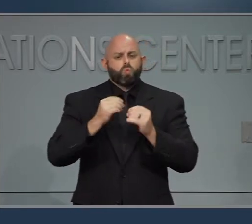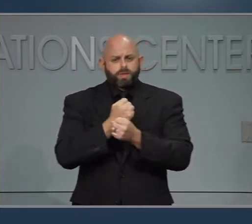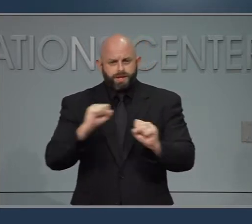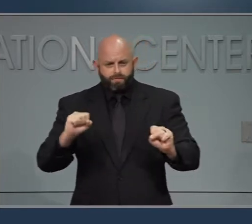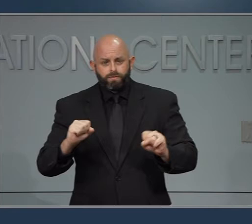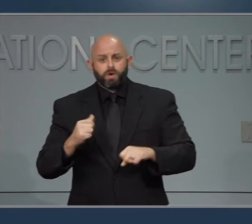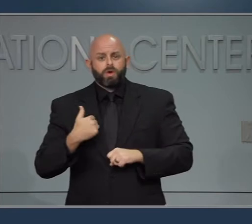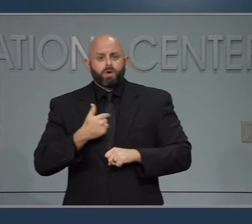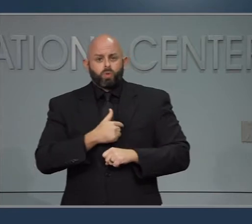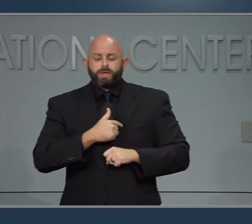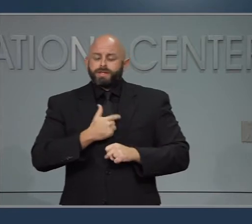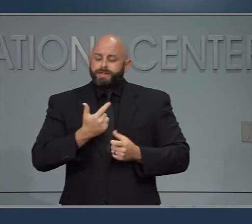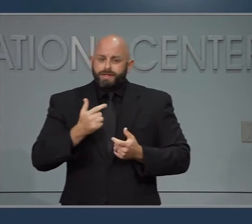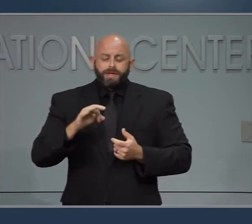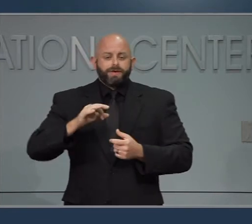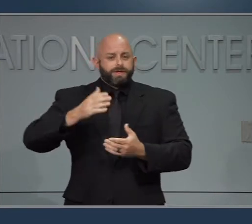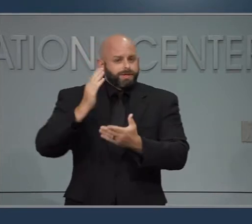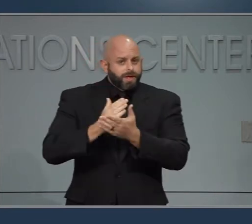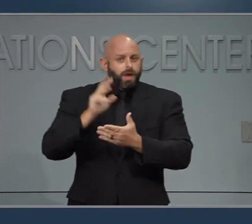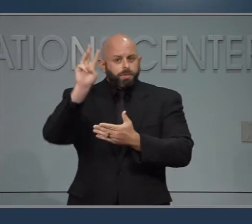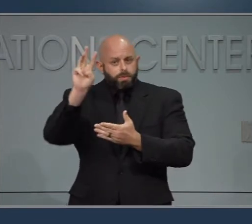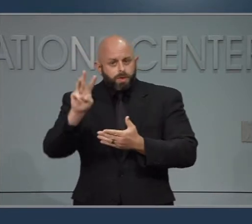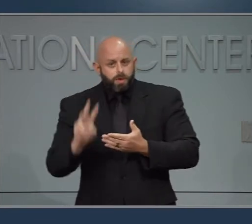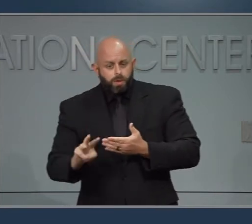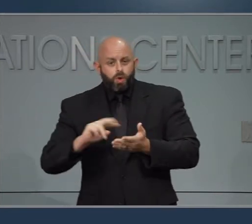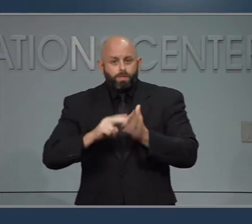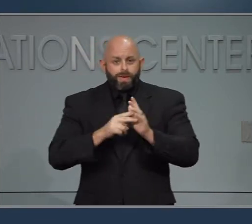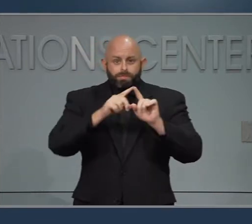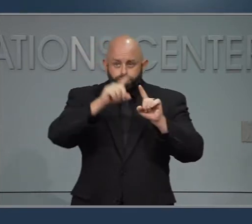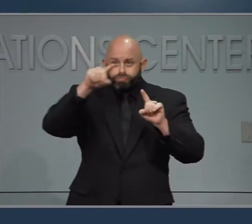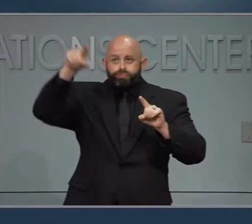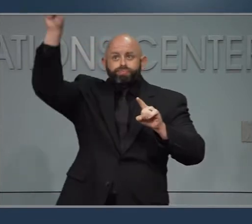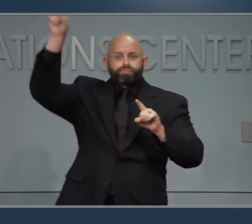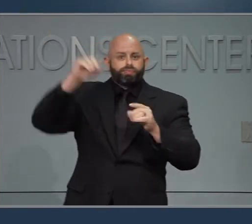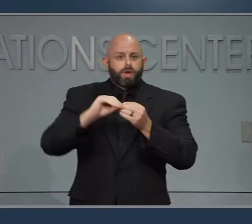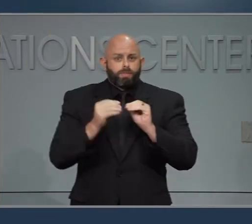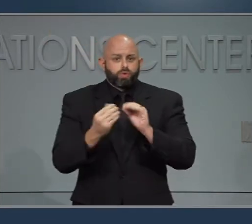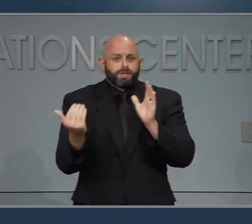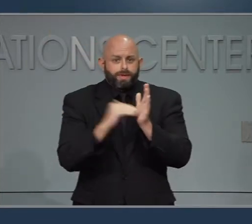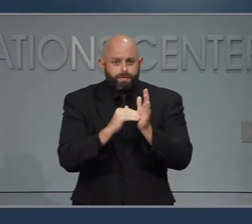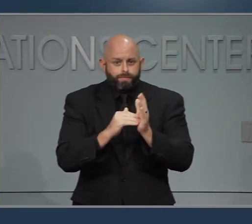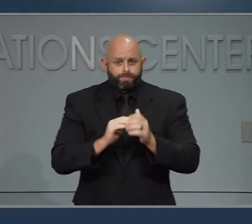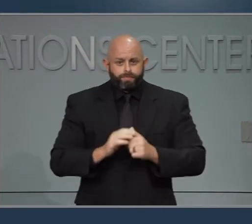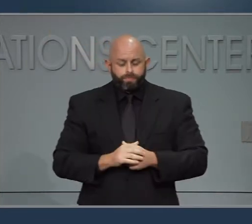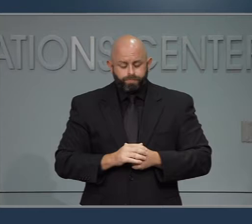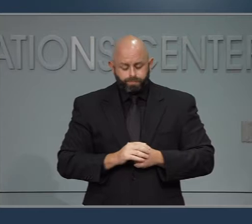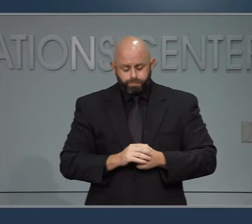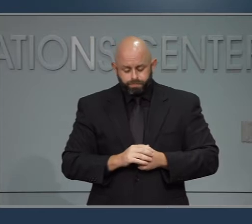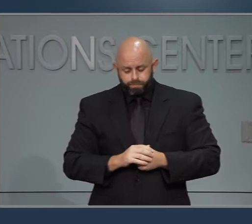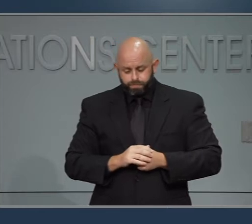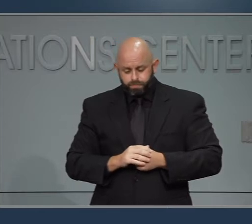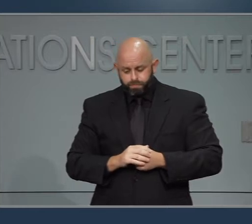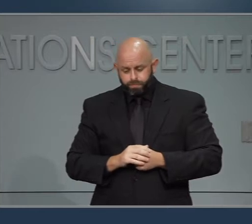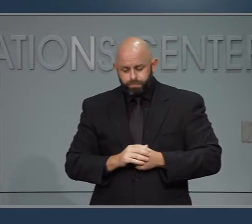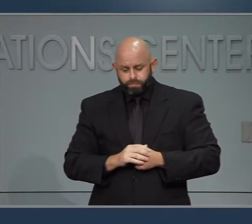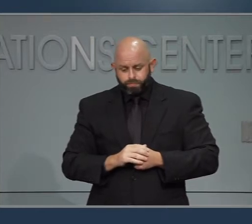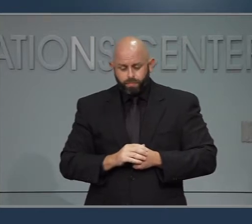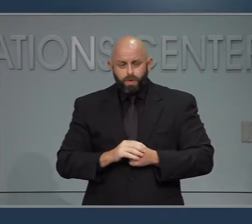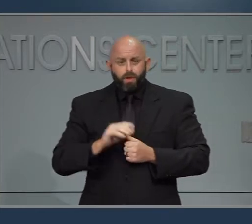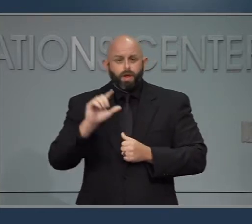las medidas preventivas, especialmente las 3M, eliminarían este progreso si no lo